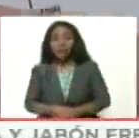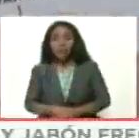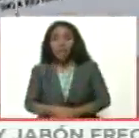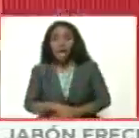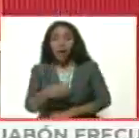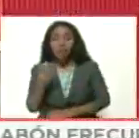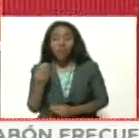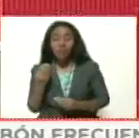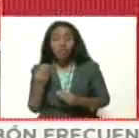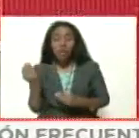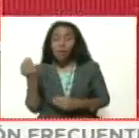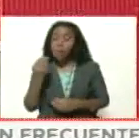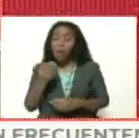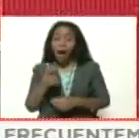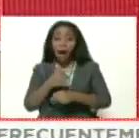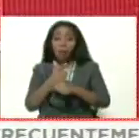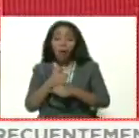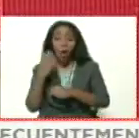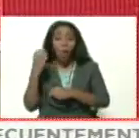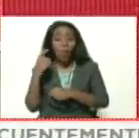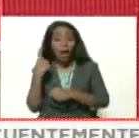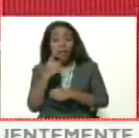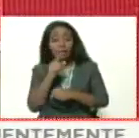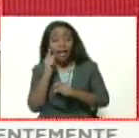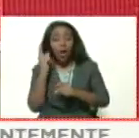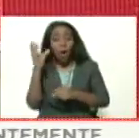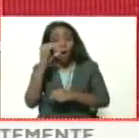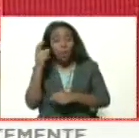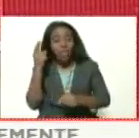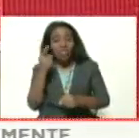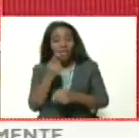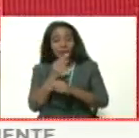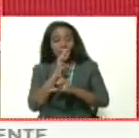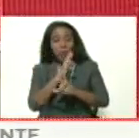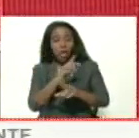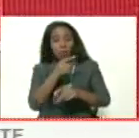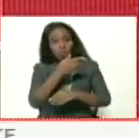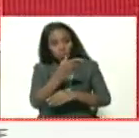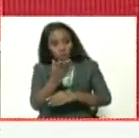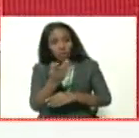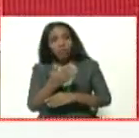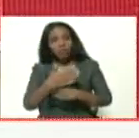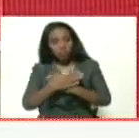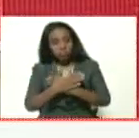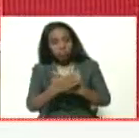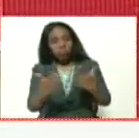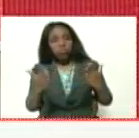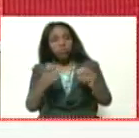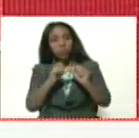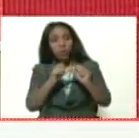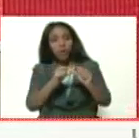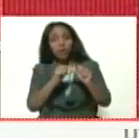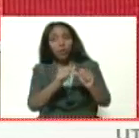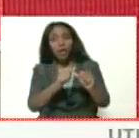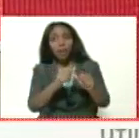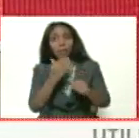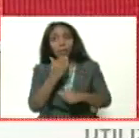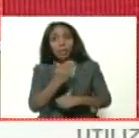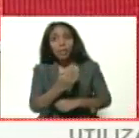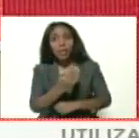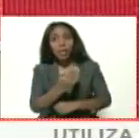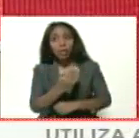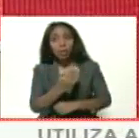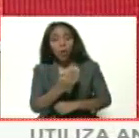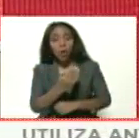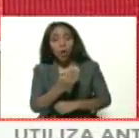tienen muchas más armas, y Colombia tiene que responder. ¿Ustedes están dispuestos a continuar permitiendo